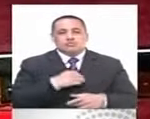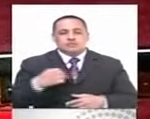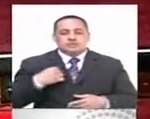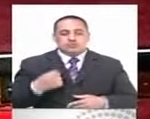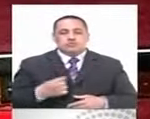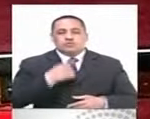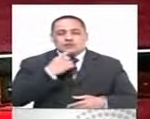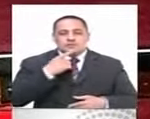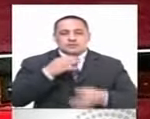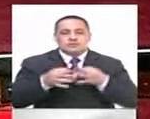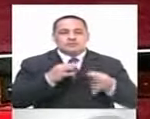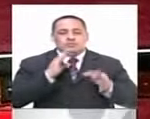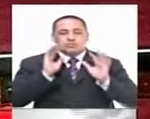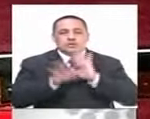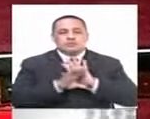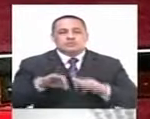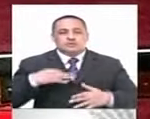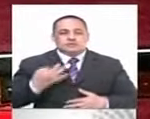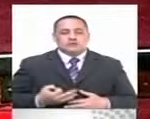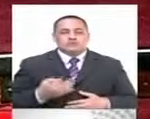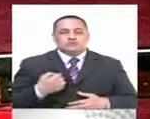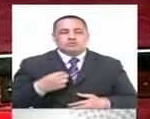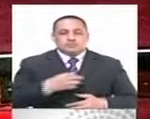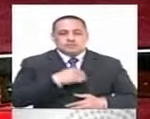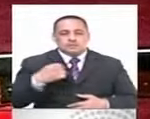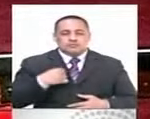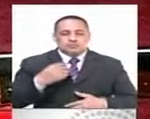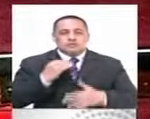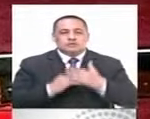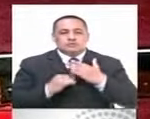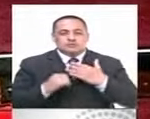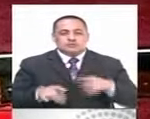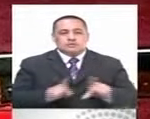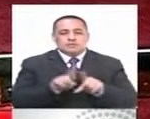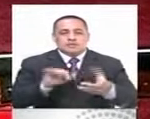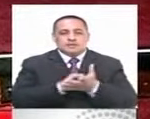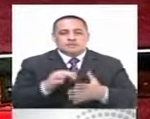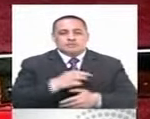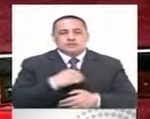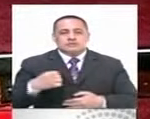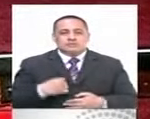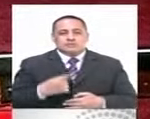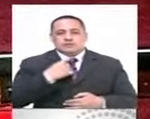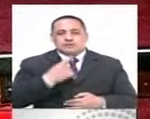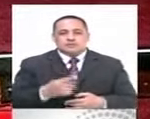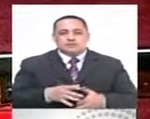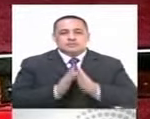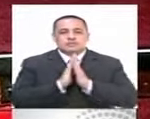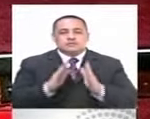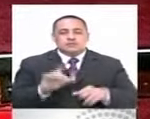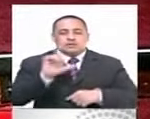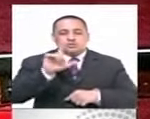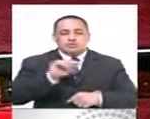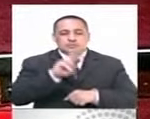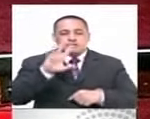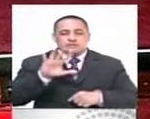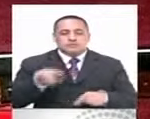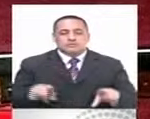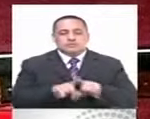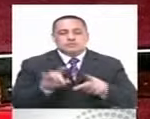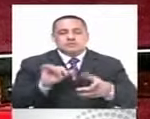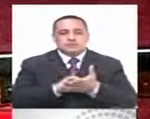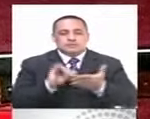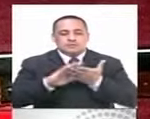que decirlo, y me refiero al señor ministro del Interior. El ministro del Interior fue citado el día